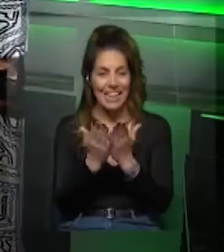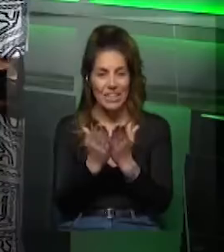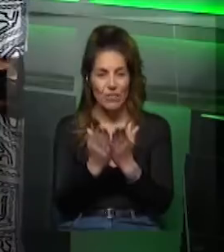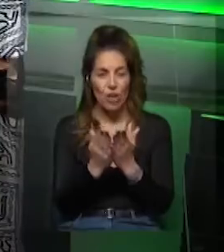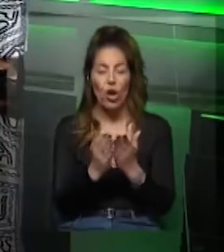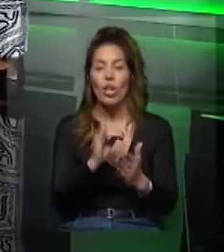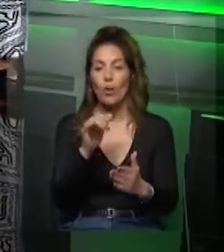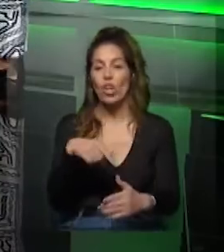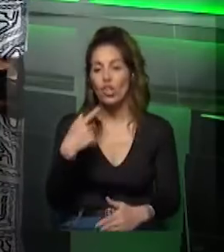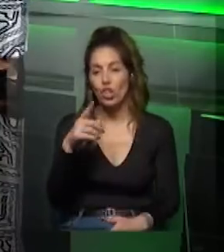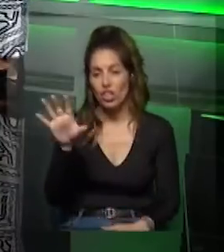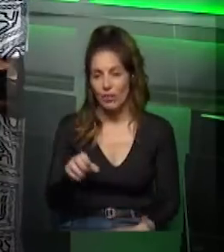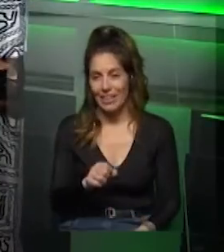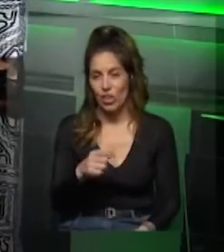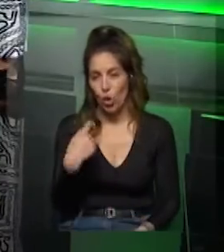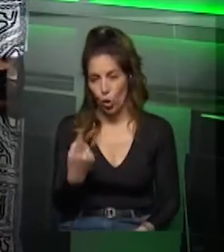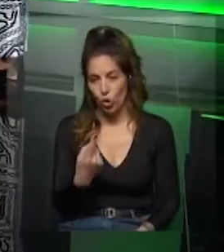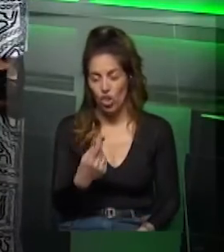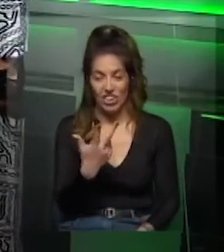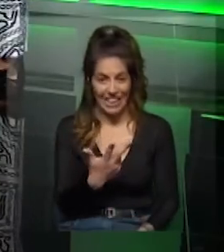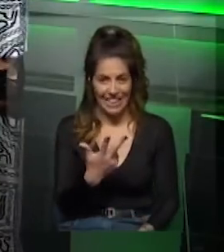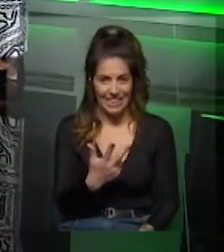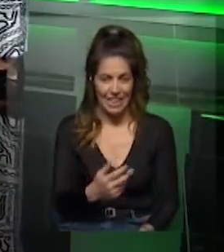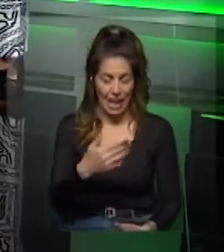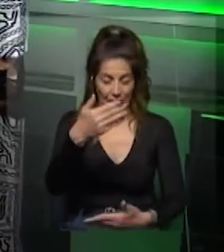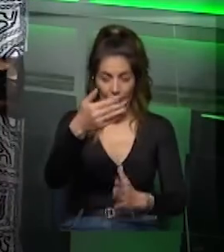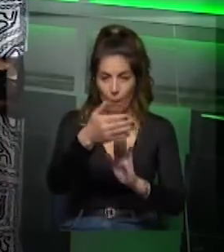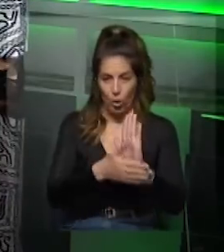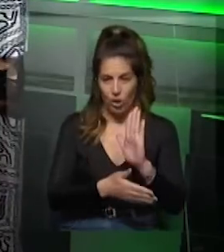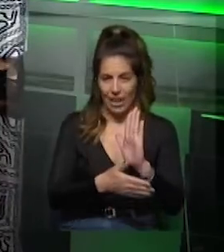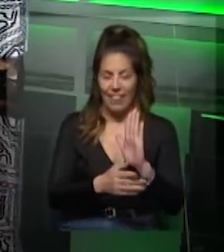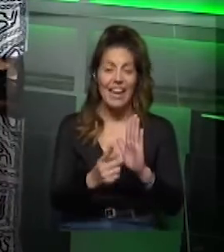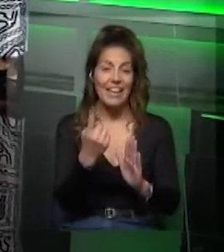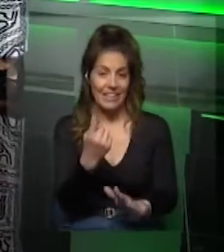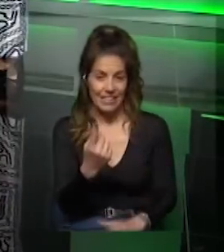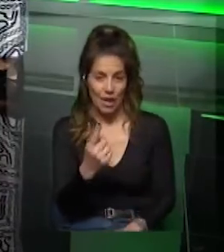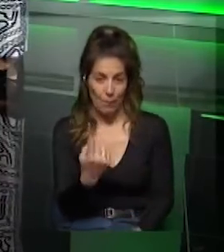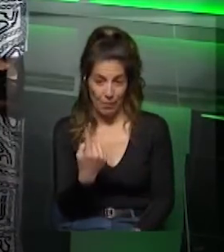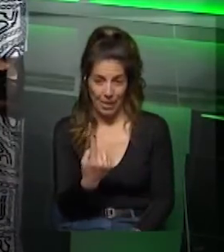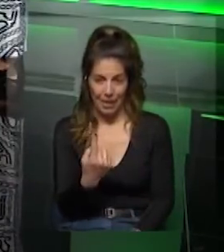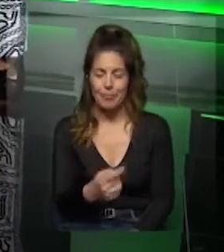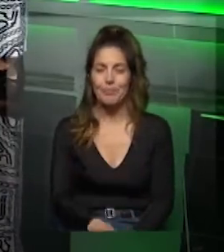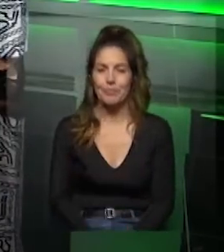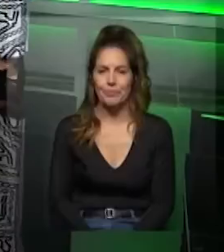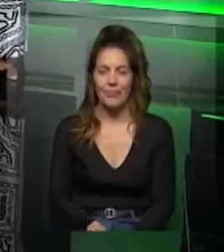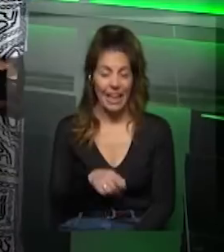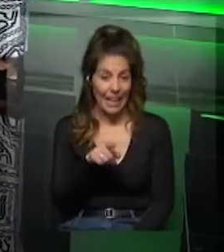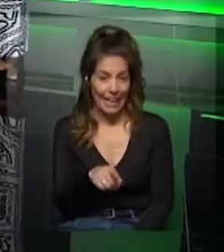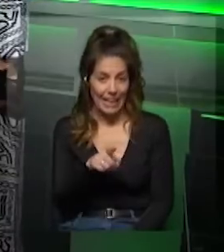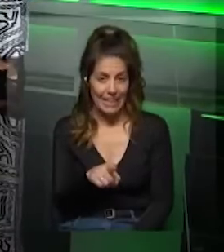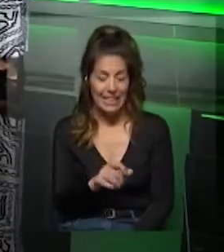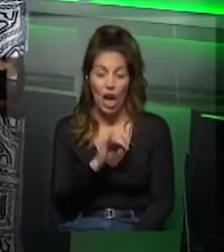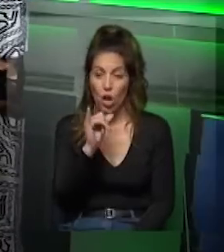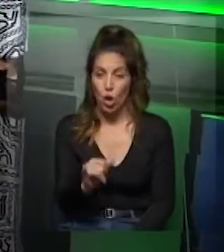tres y tiene unas portadas increíbles ahora Estamos viendo la primera que vamos a comentar que es parestesia de Lorena espais ella esta es su